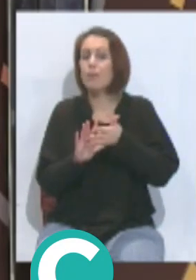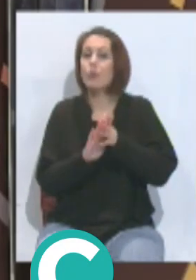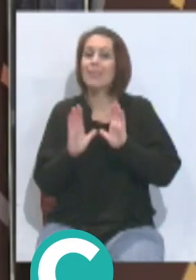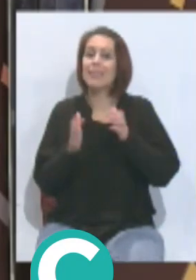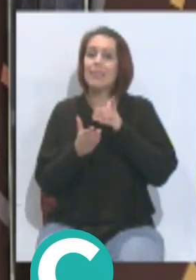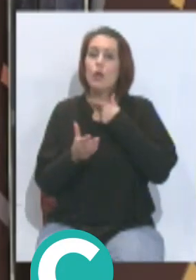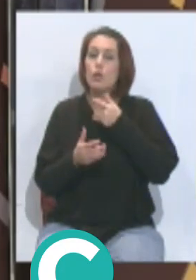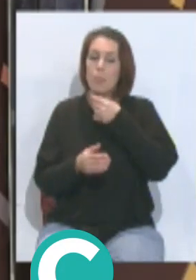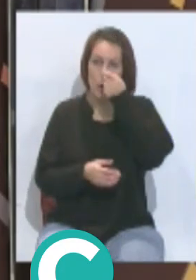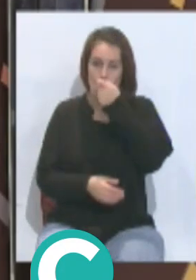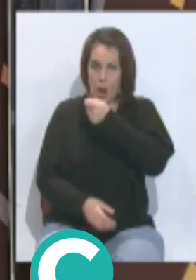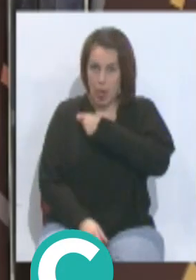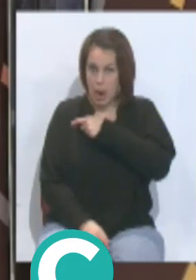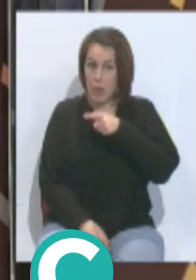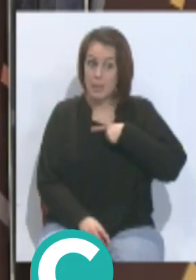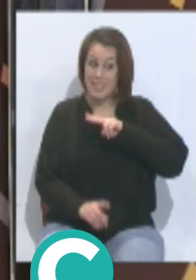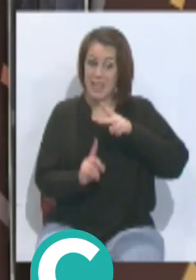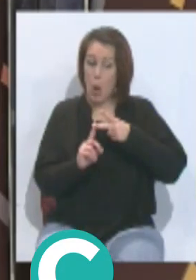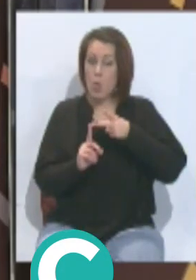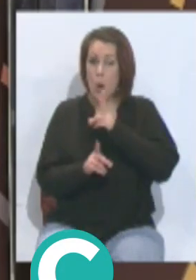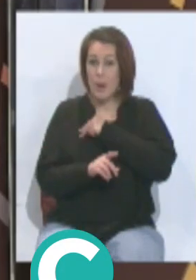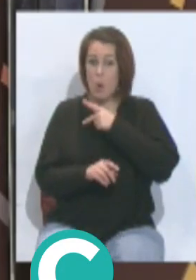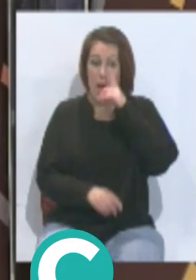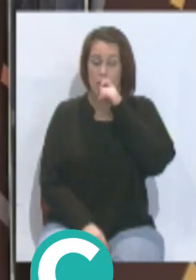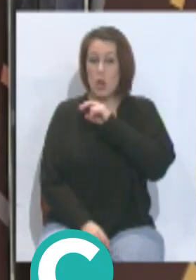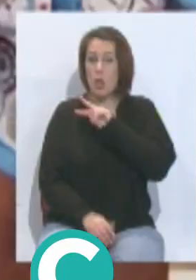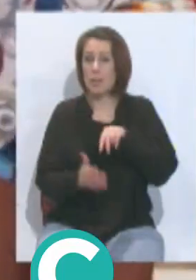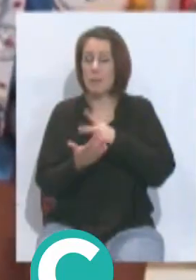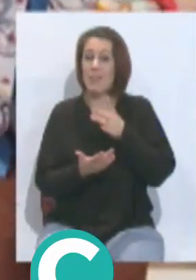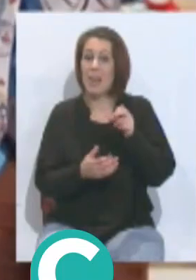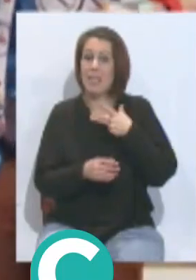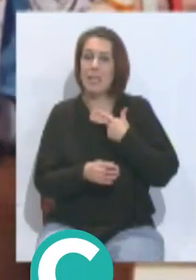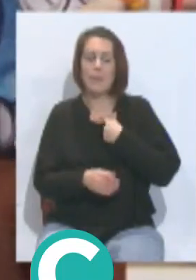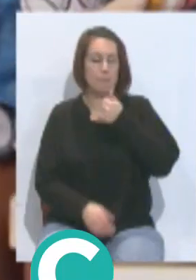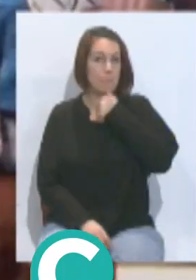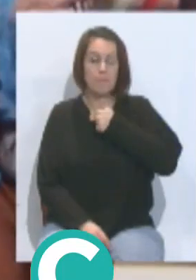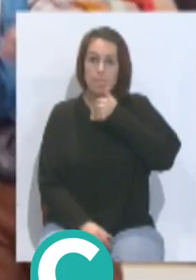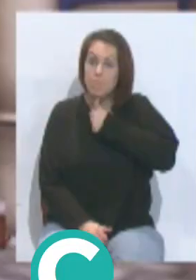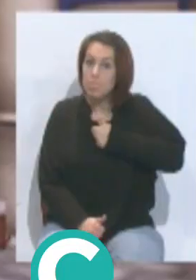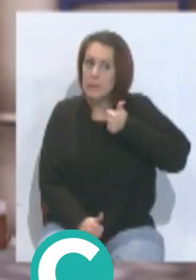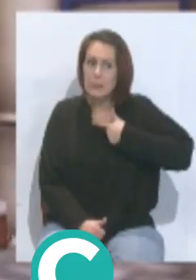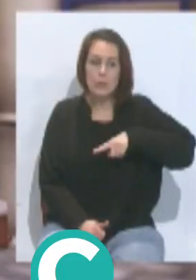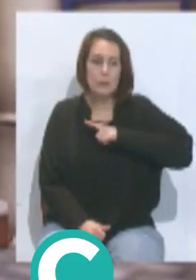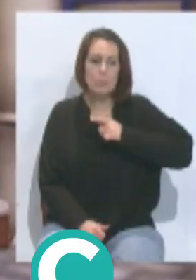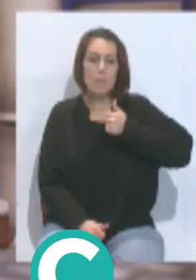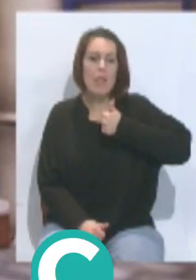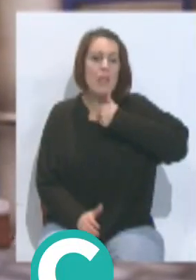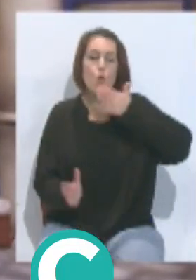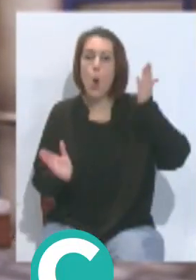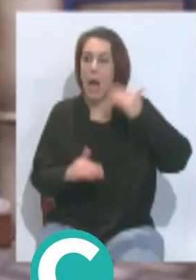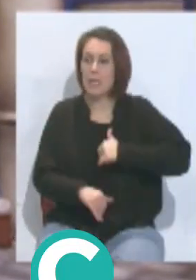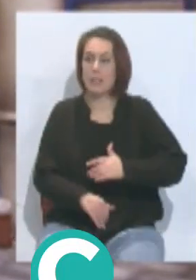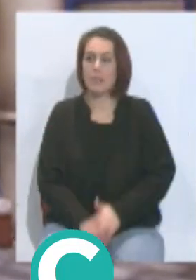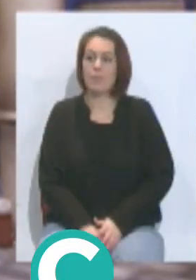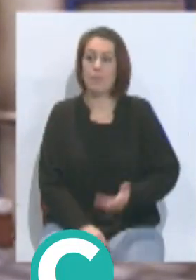de Puerto Real, que fue segundo premio en el año 2020 con No Aguantamos Más, Vamos de